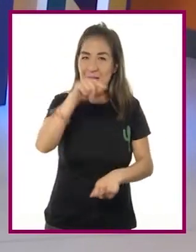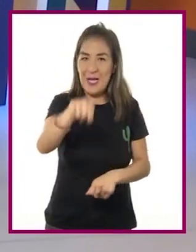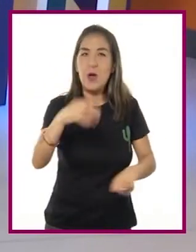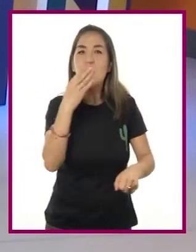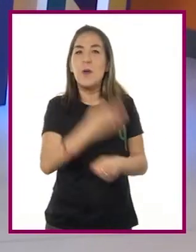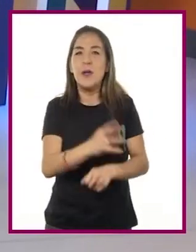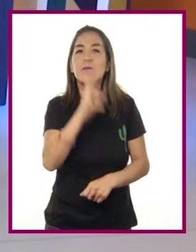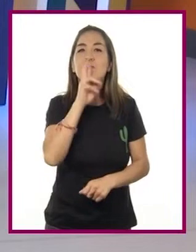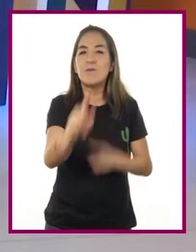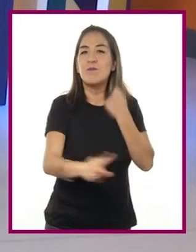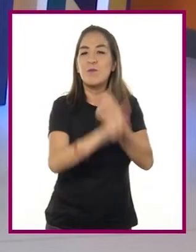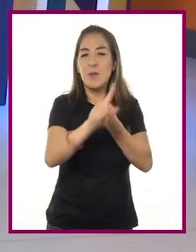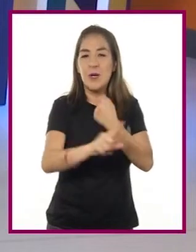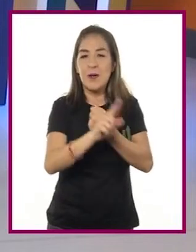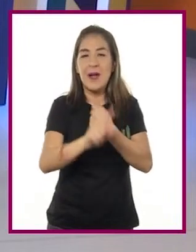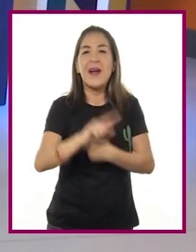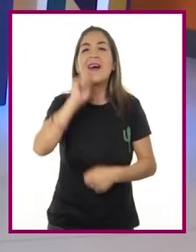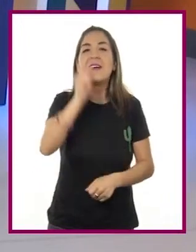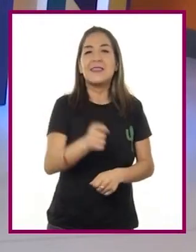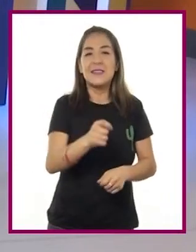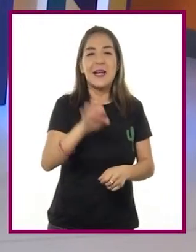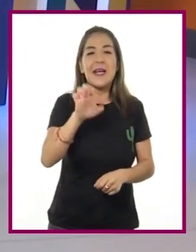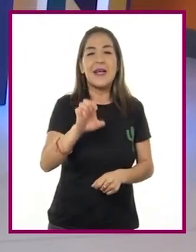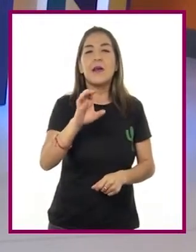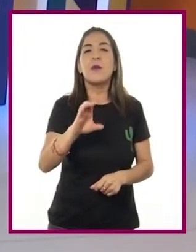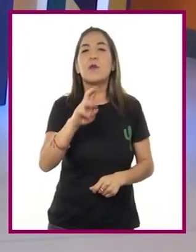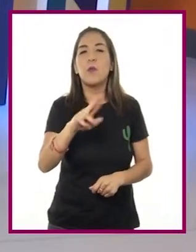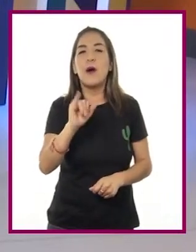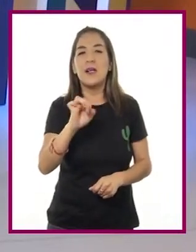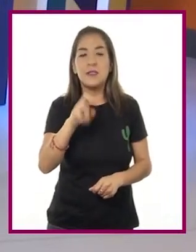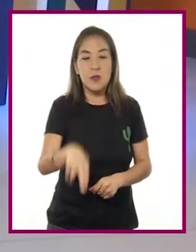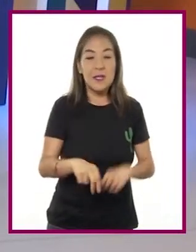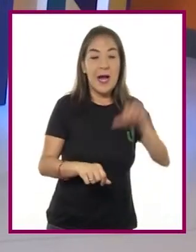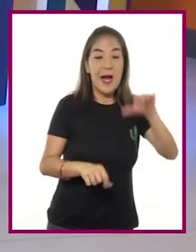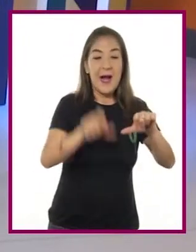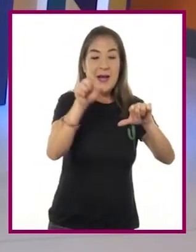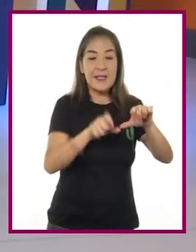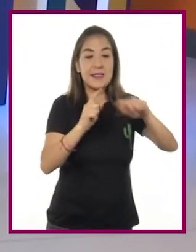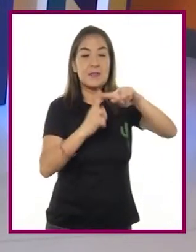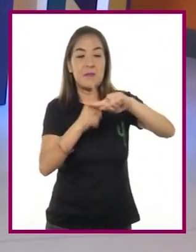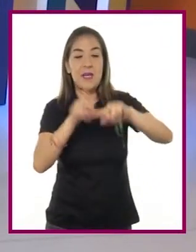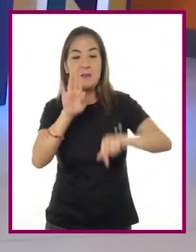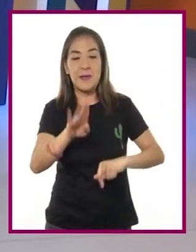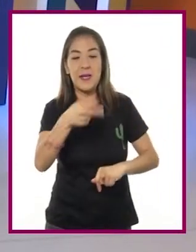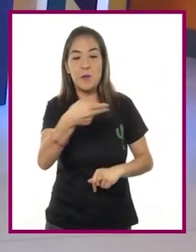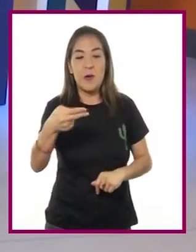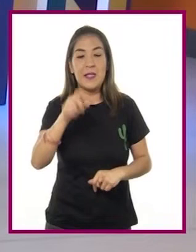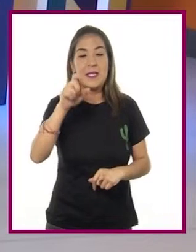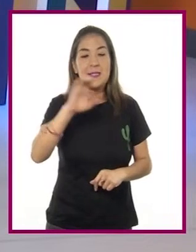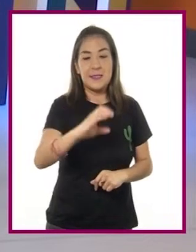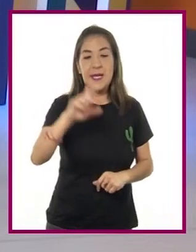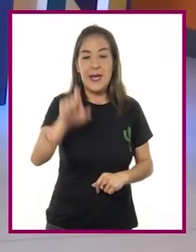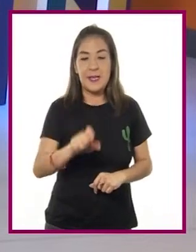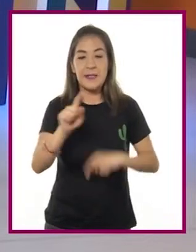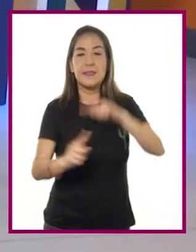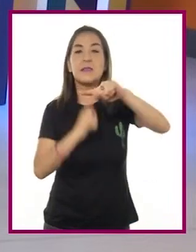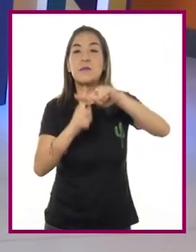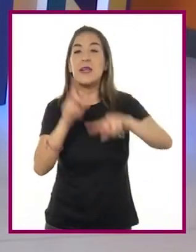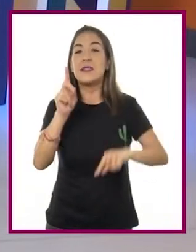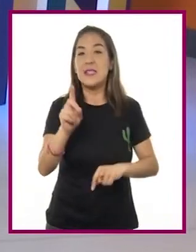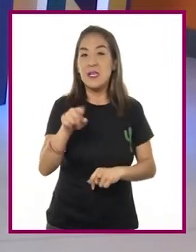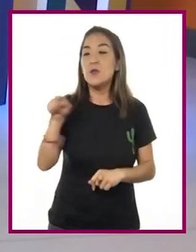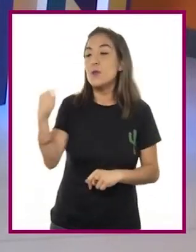la resolución de un problema que implique la ecuación de la forma ax más b igual a cx más d. ¿Qué opinas,